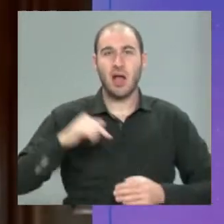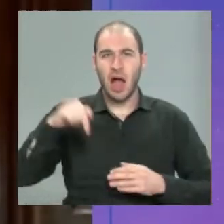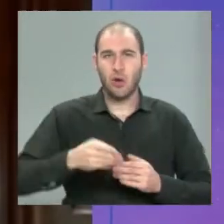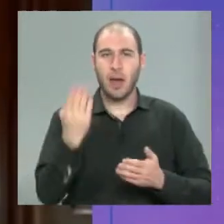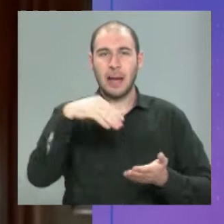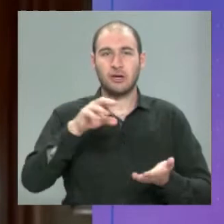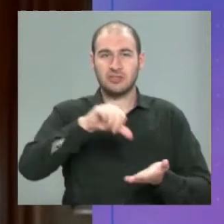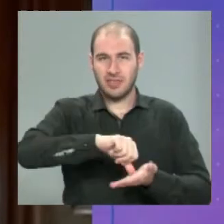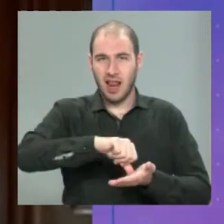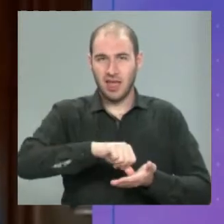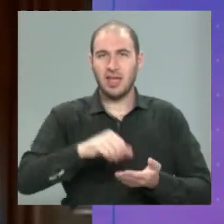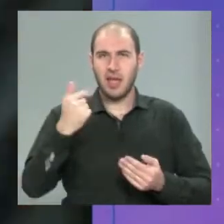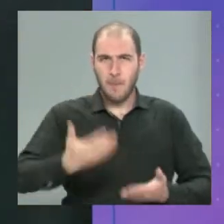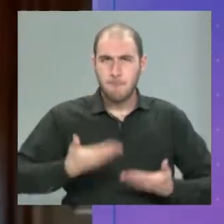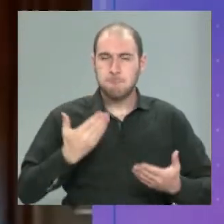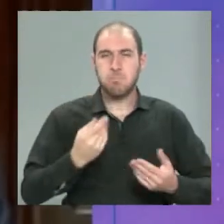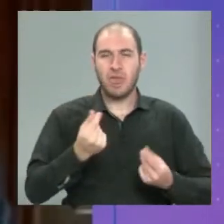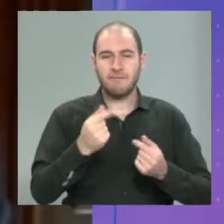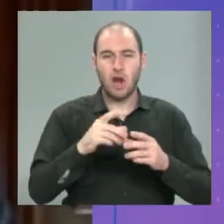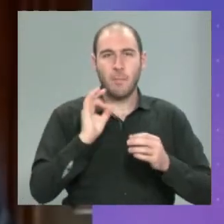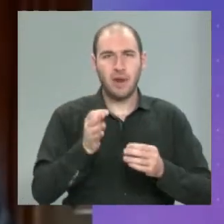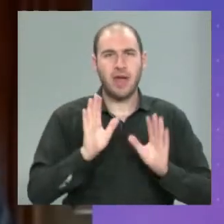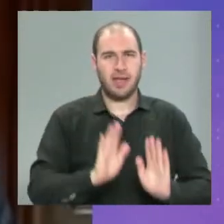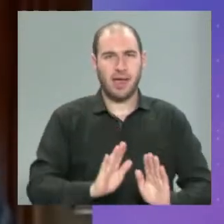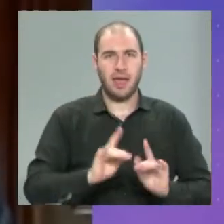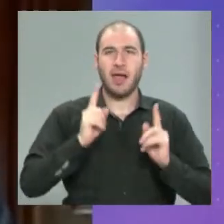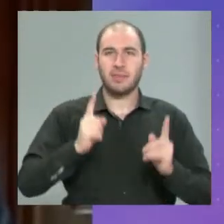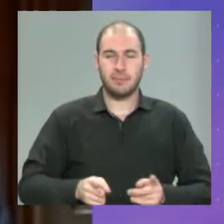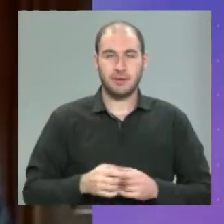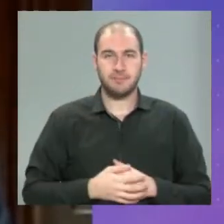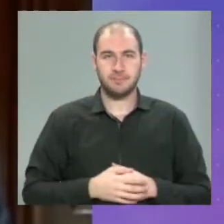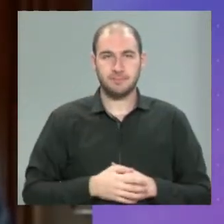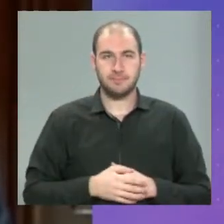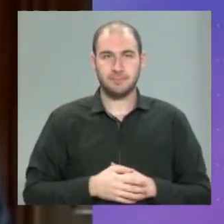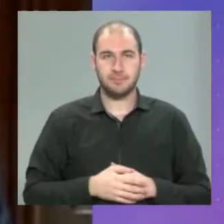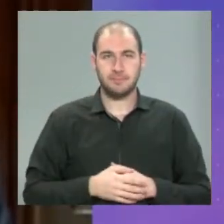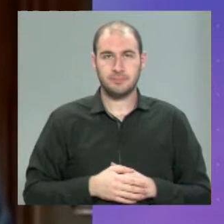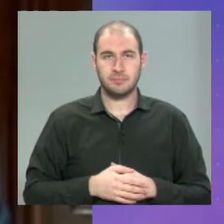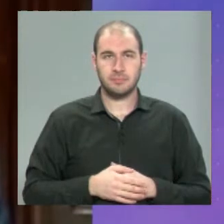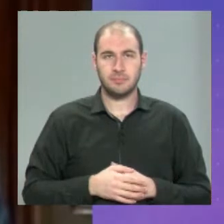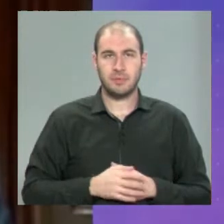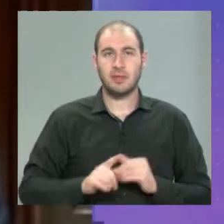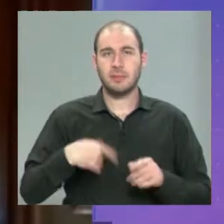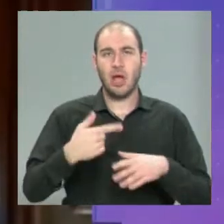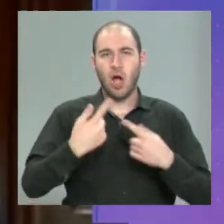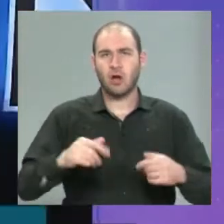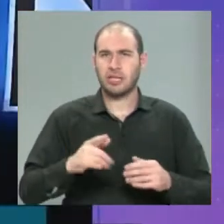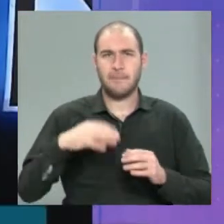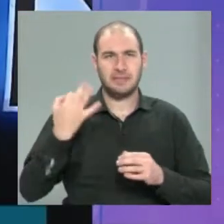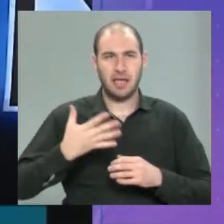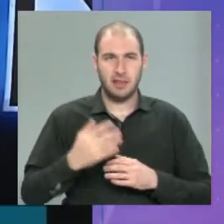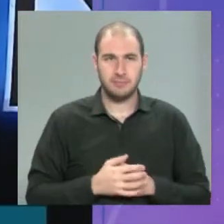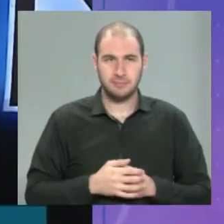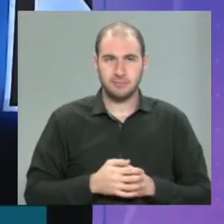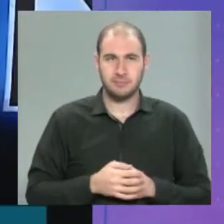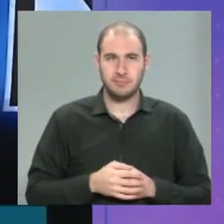Banco Central que tiene capacidad de defender el valor de la moneda y de poder intervenir en situaciones excepcionales. A